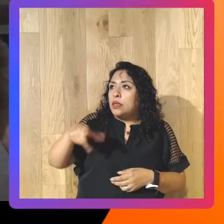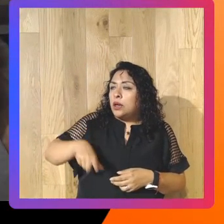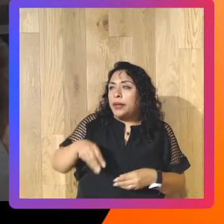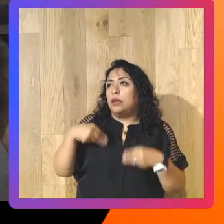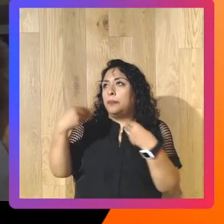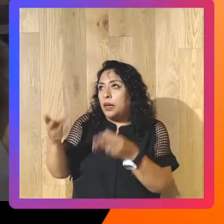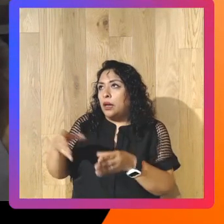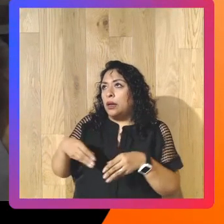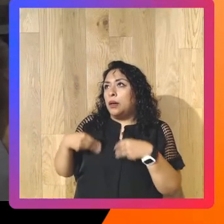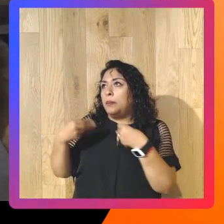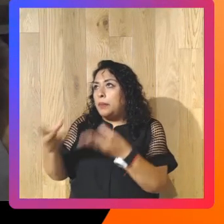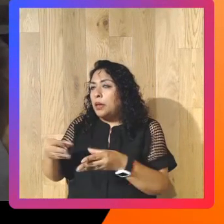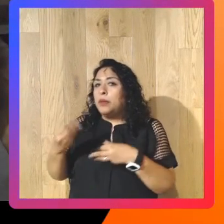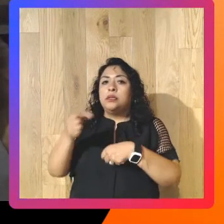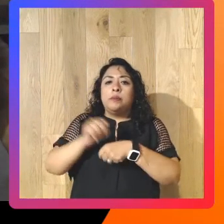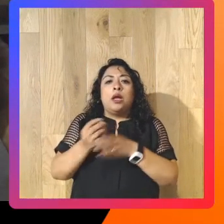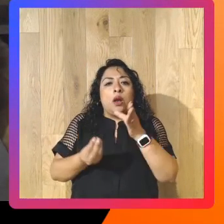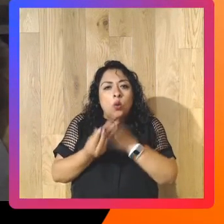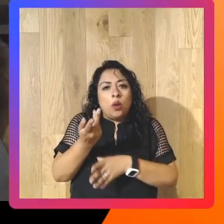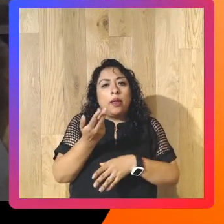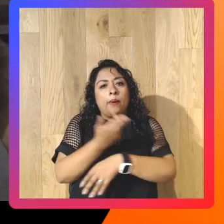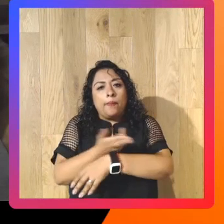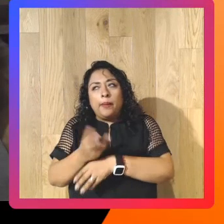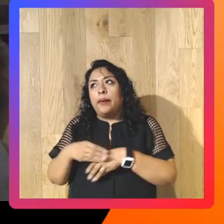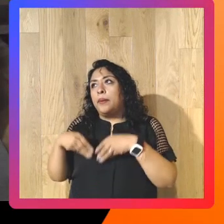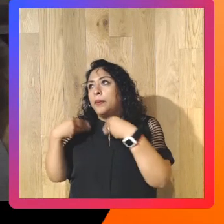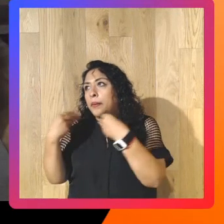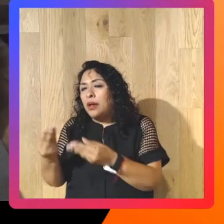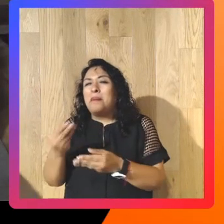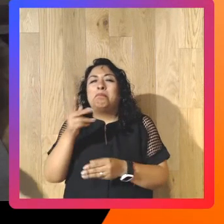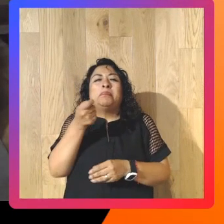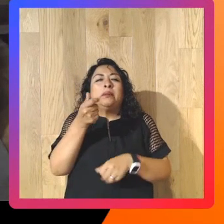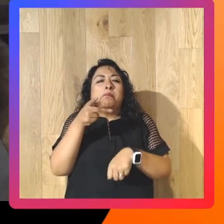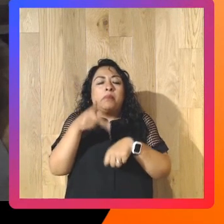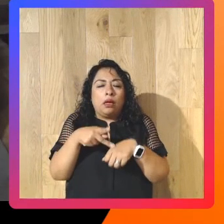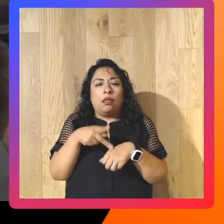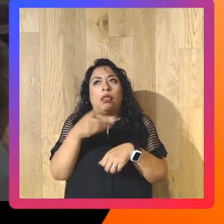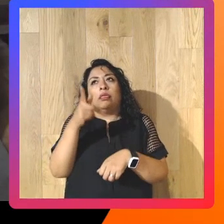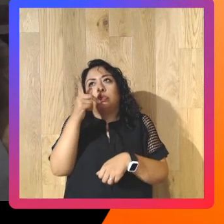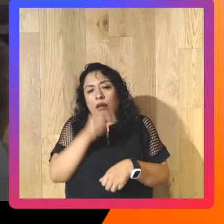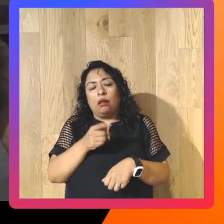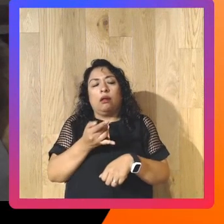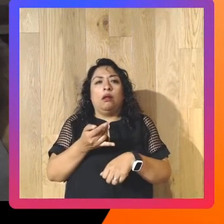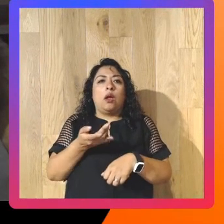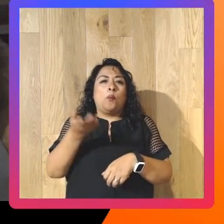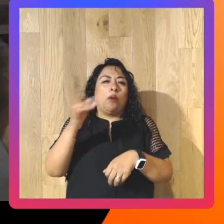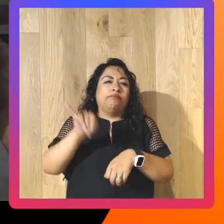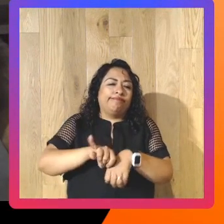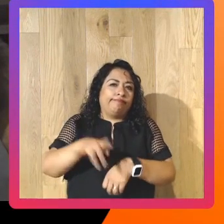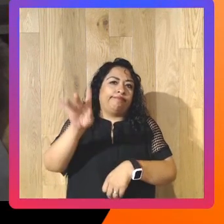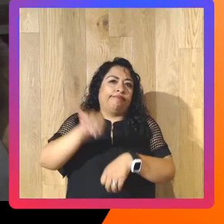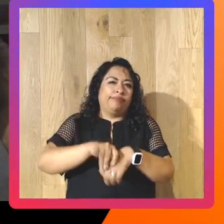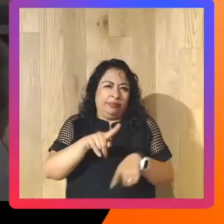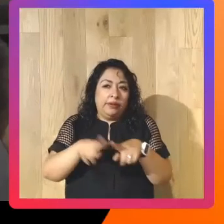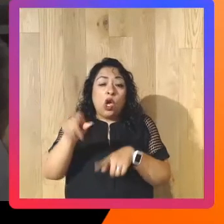gobierno. Y cada semana salen nuevas regulaciones. Son nuevas piedritas que nos van retrasando como país y por eso hoy tenemos que tener